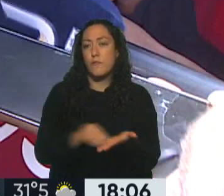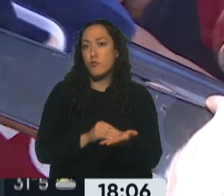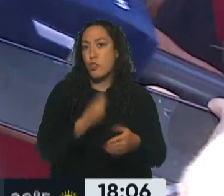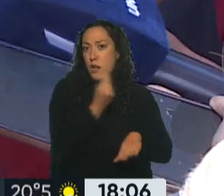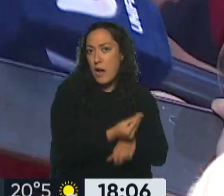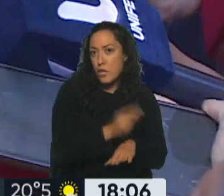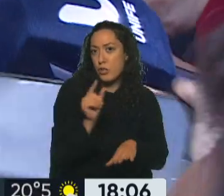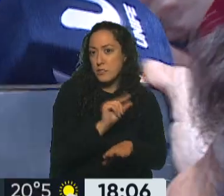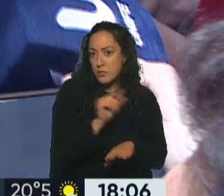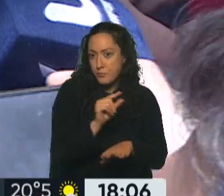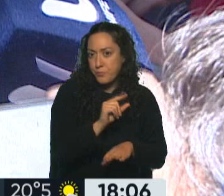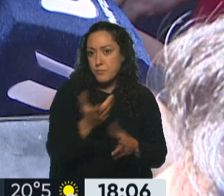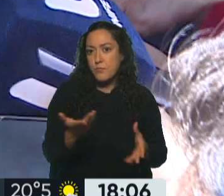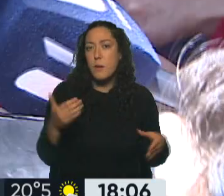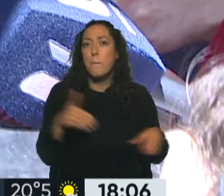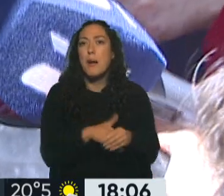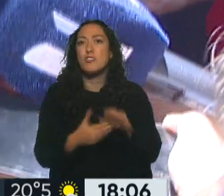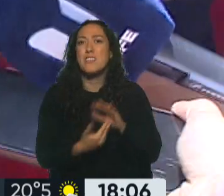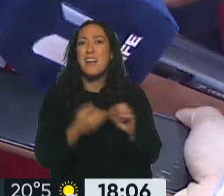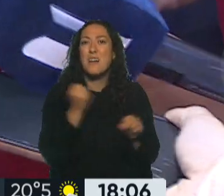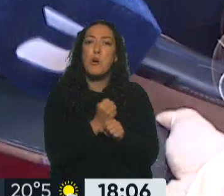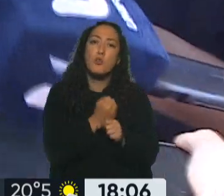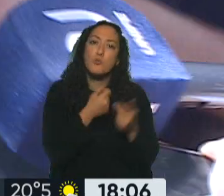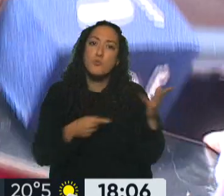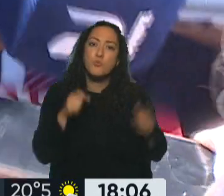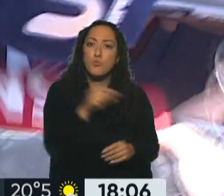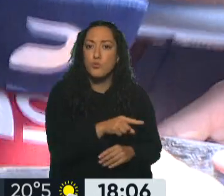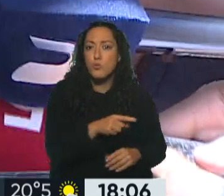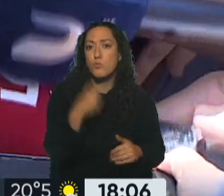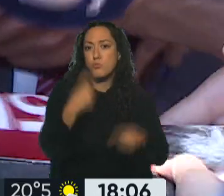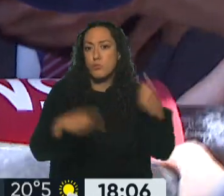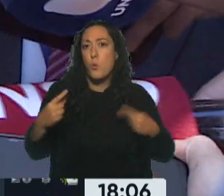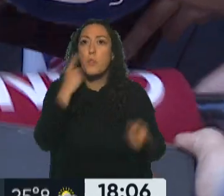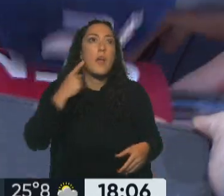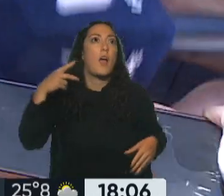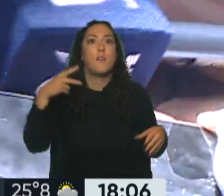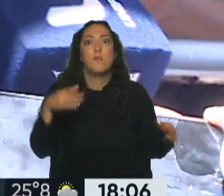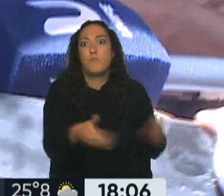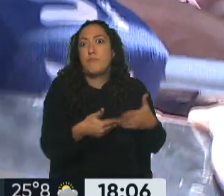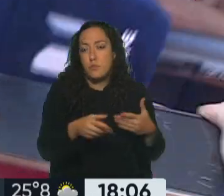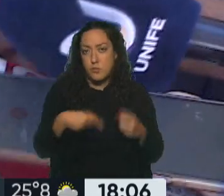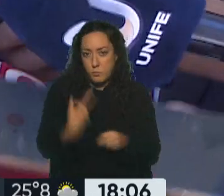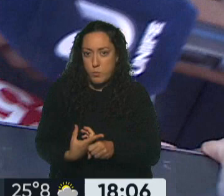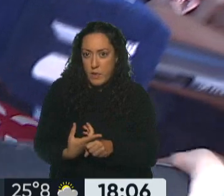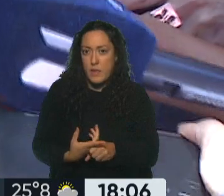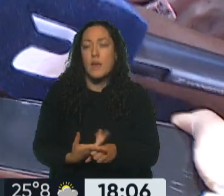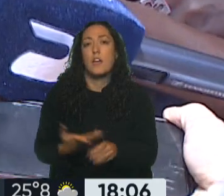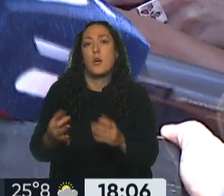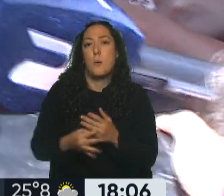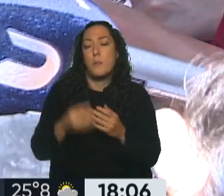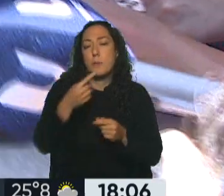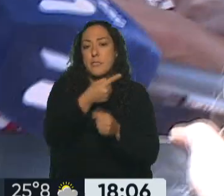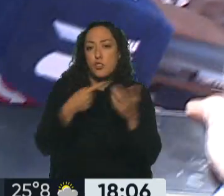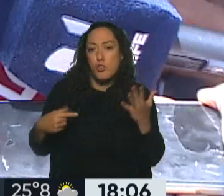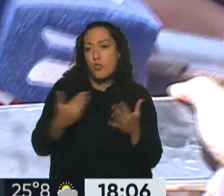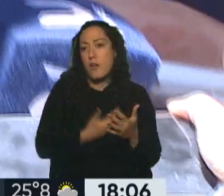las funciones del Banco Central son múltiples. Vamos a tratar de cortar, pero no se puede cortar en un solo día, simplemente fíjate los compromisos que ha asumido ya el